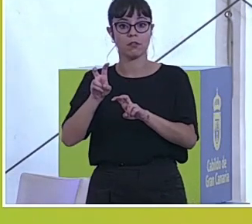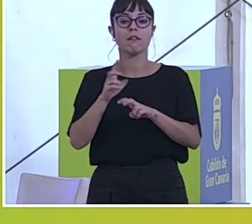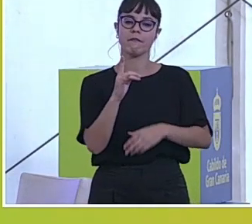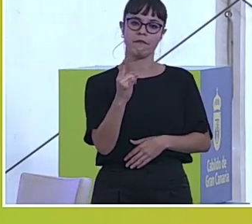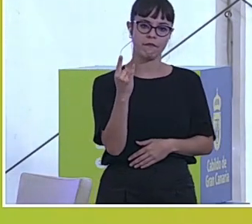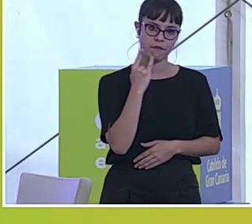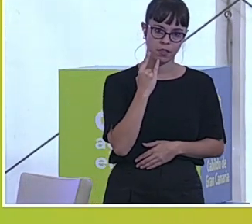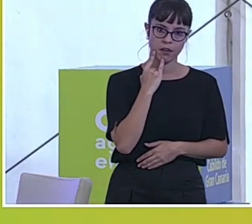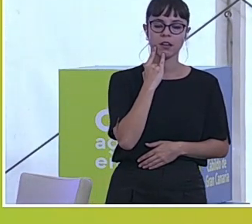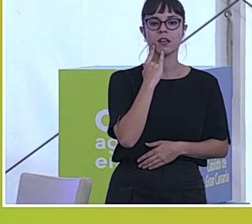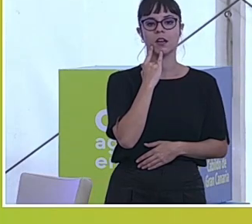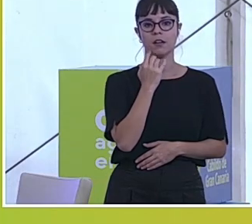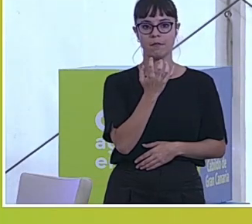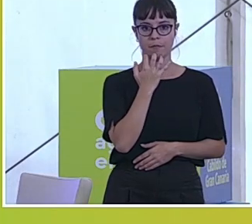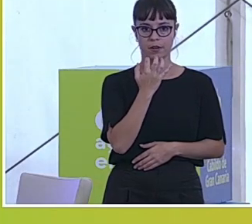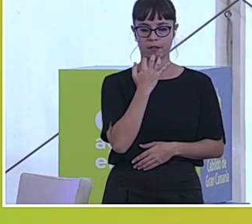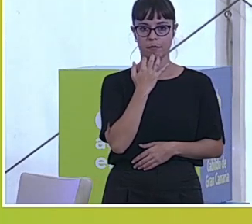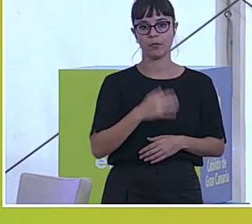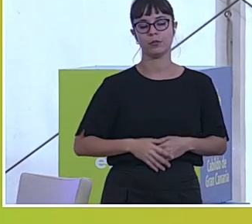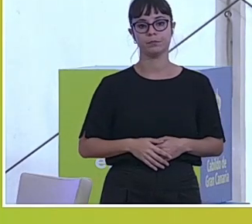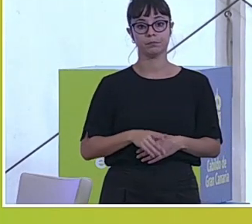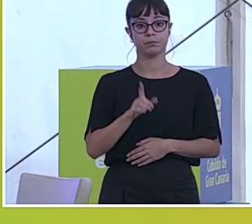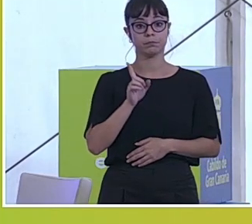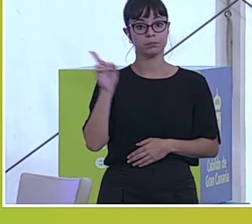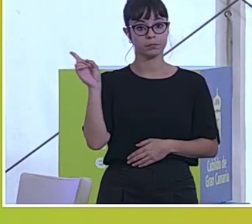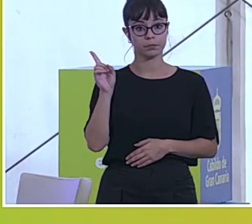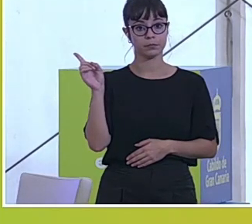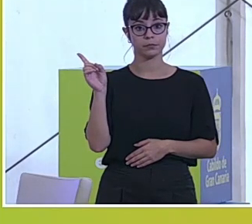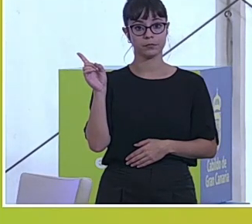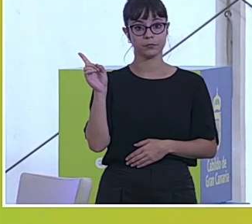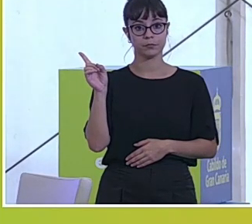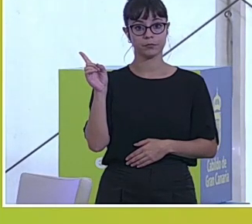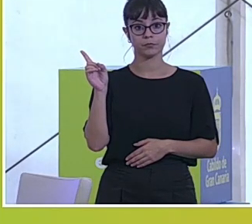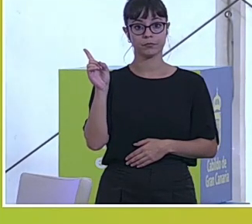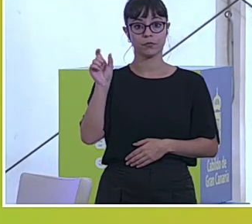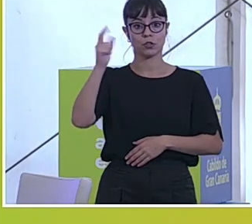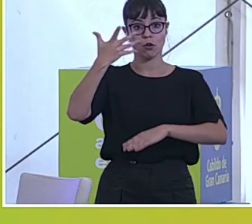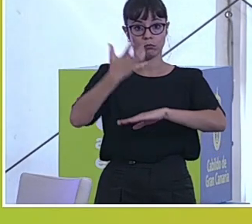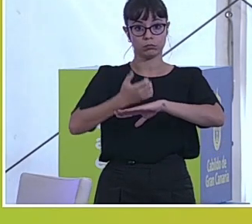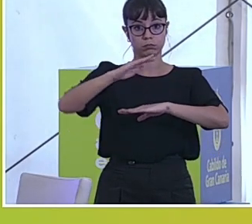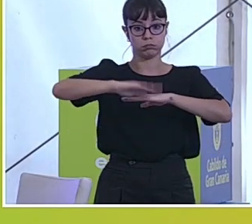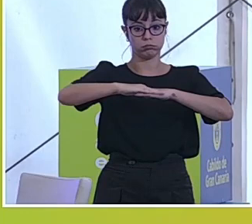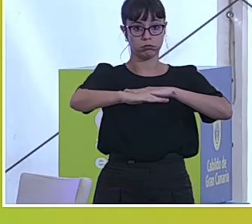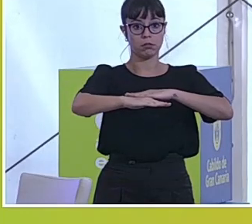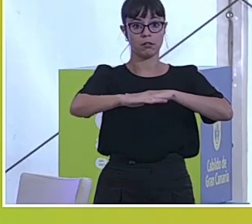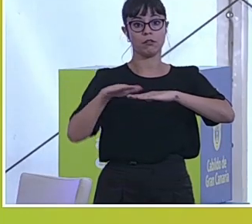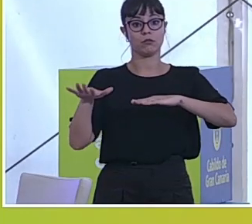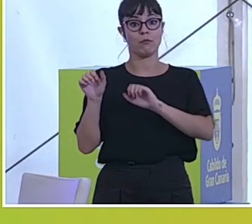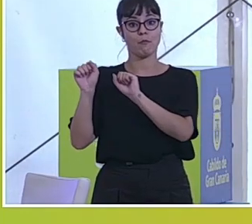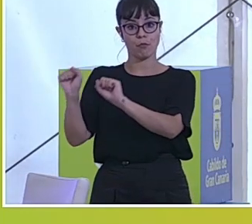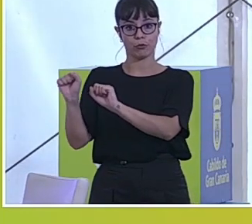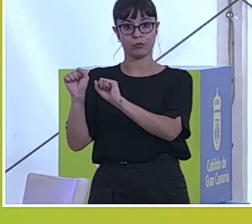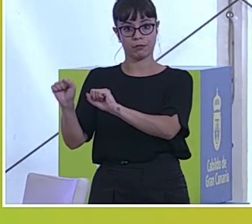almacenamiento energético. Tenemos desviaciones. Aquí tienen el comportamiento de una planta fotovoltaica que tenemos abajo en Pozo Izquierdo, en